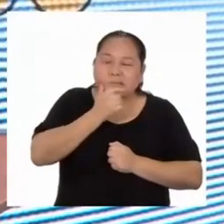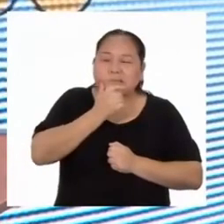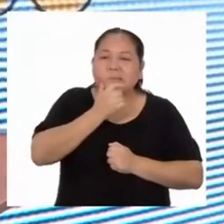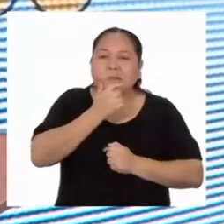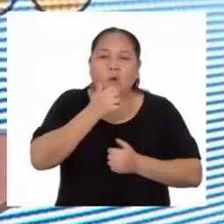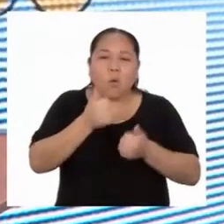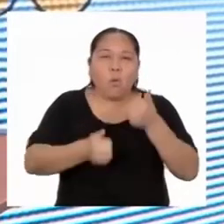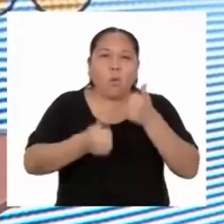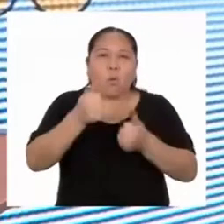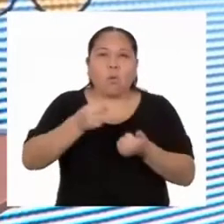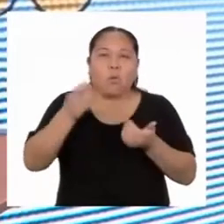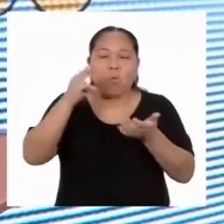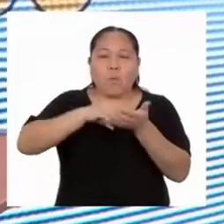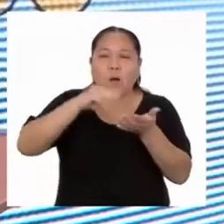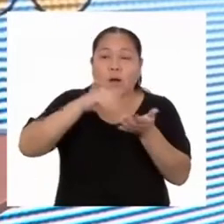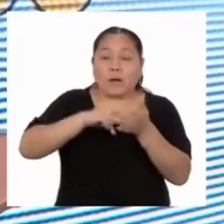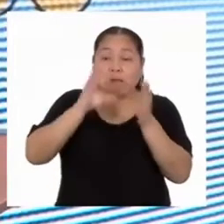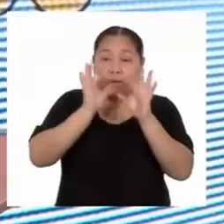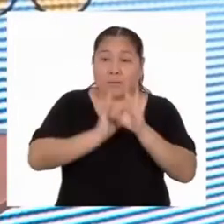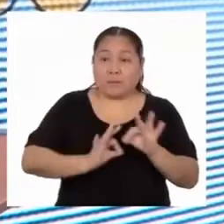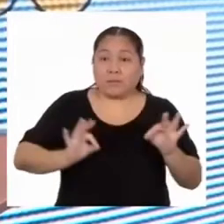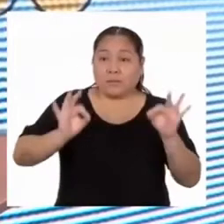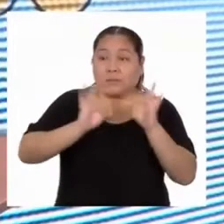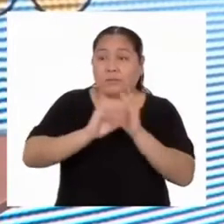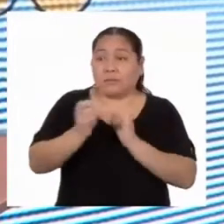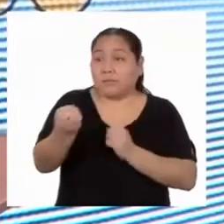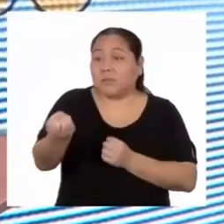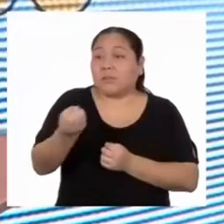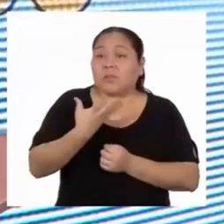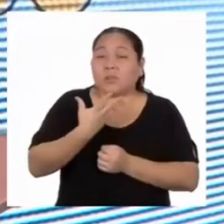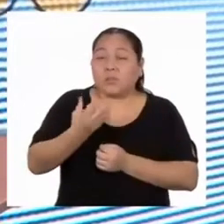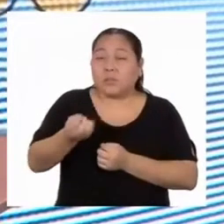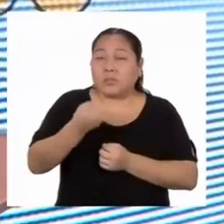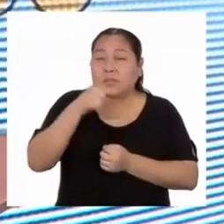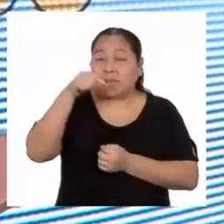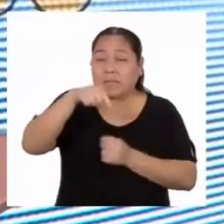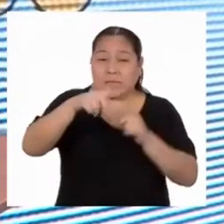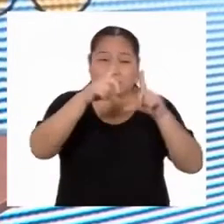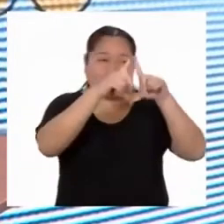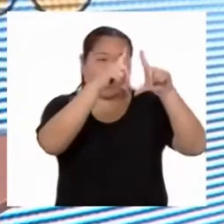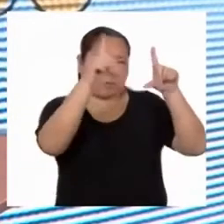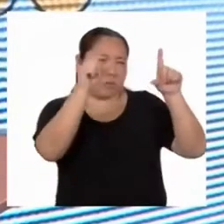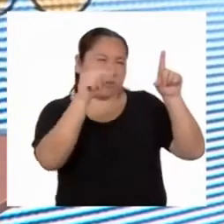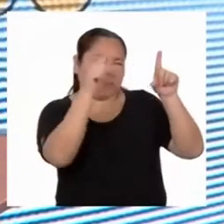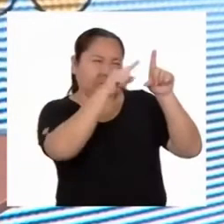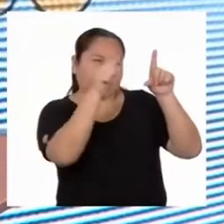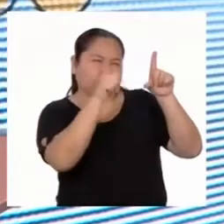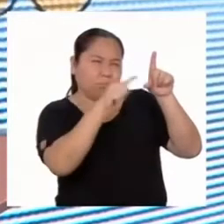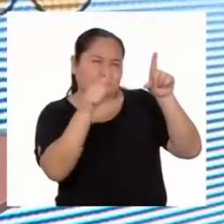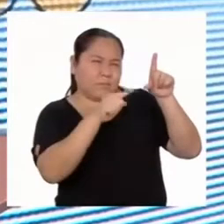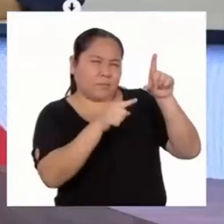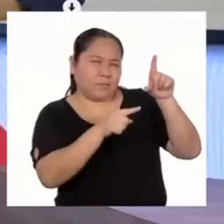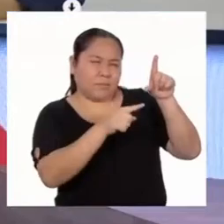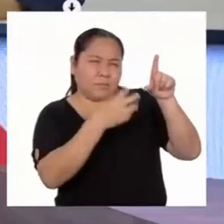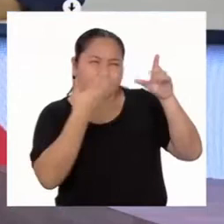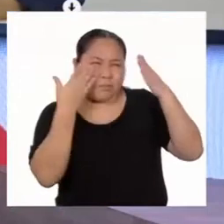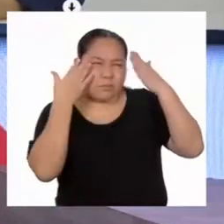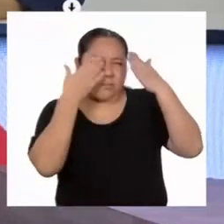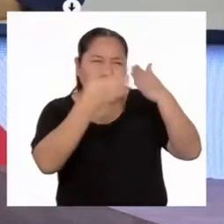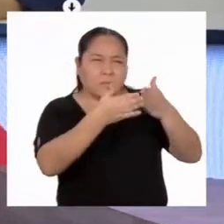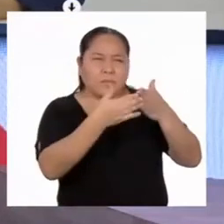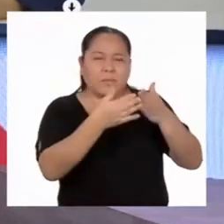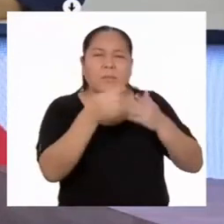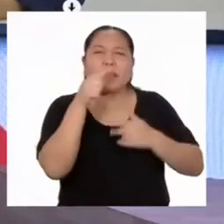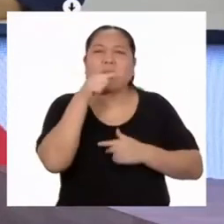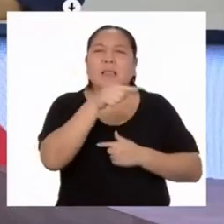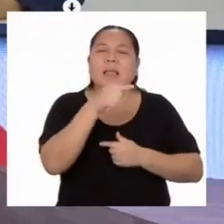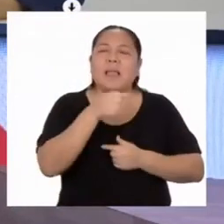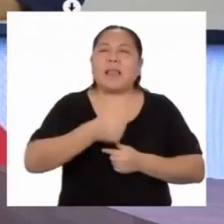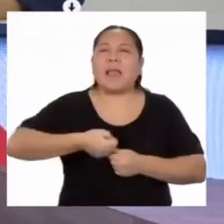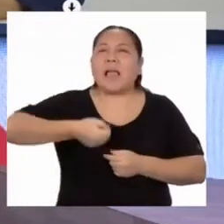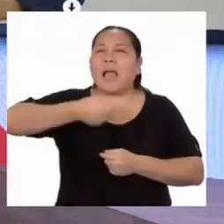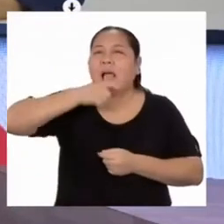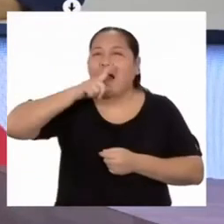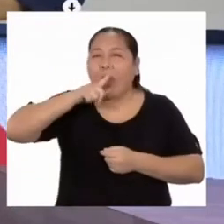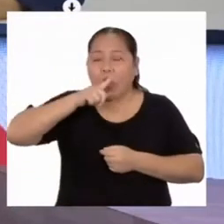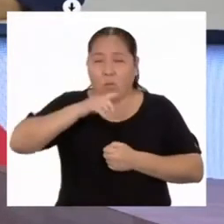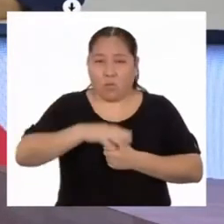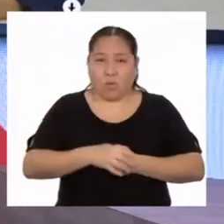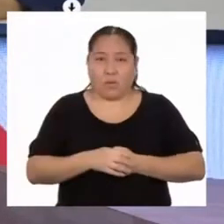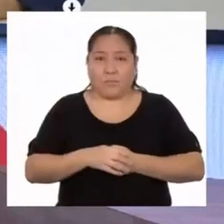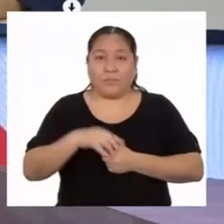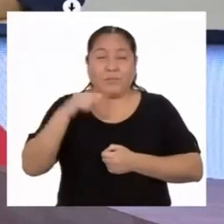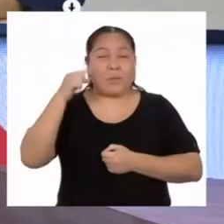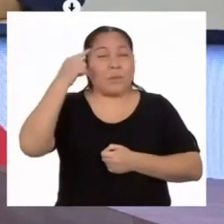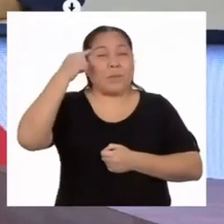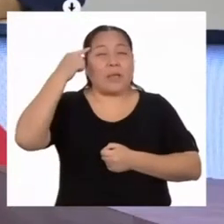más importante que nos querían decir en el párrafo respecto a la calidad del agua. Y creo que ello es